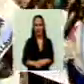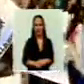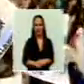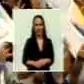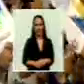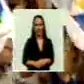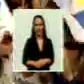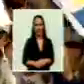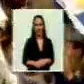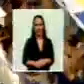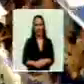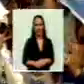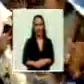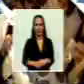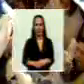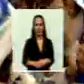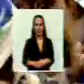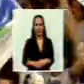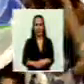¡Aplausos! ¡Aplausos!